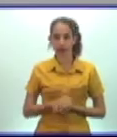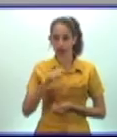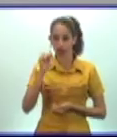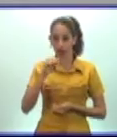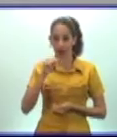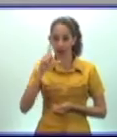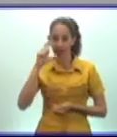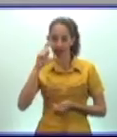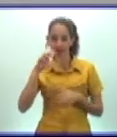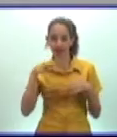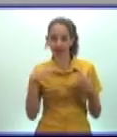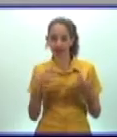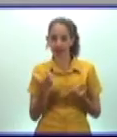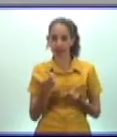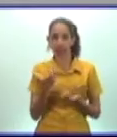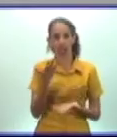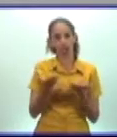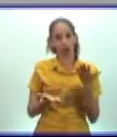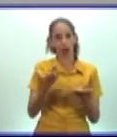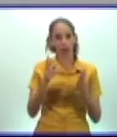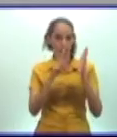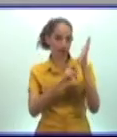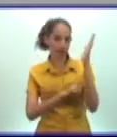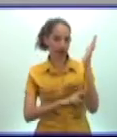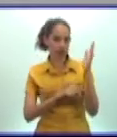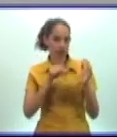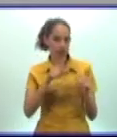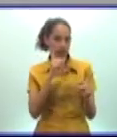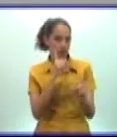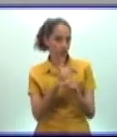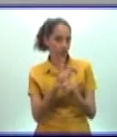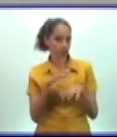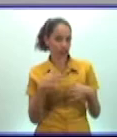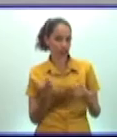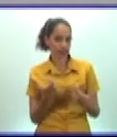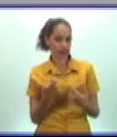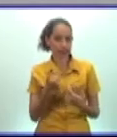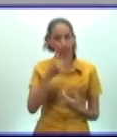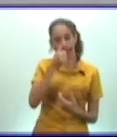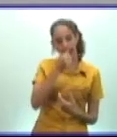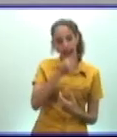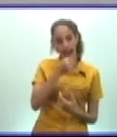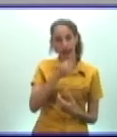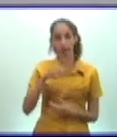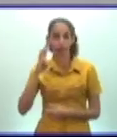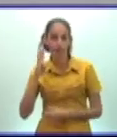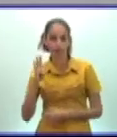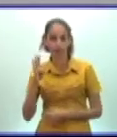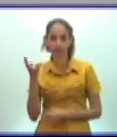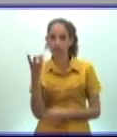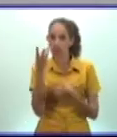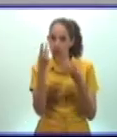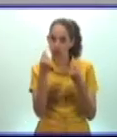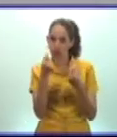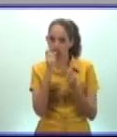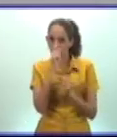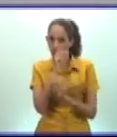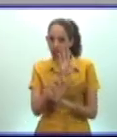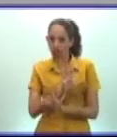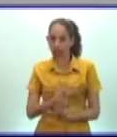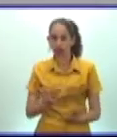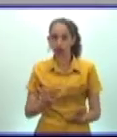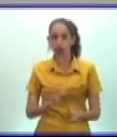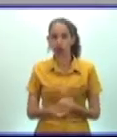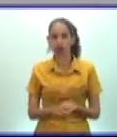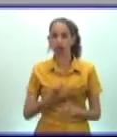Compara los valores hallados. A y B son dos números naturales, son dos números